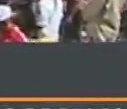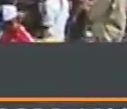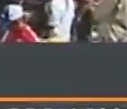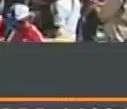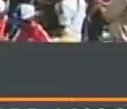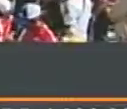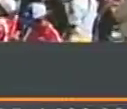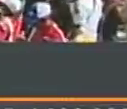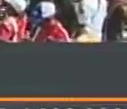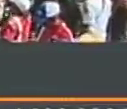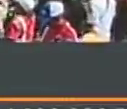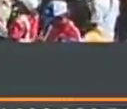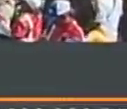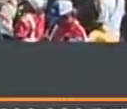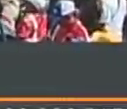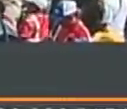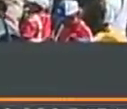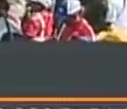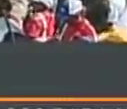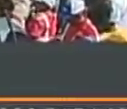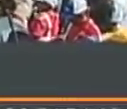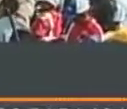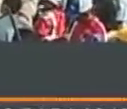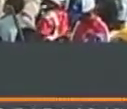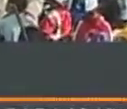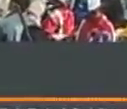Yo les digo,